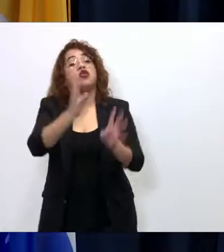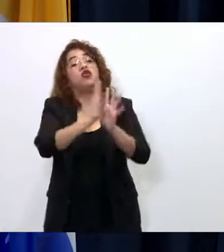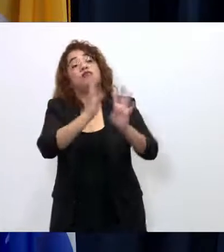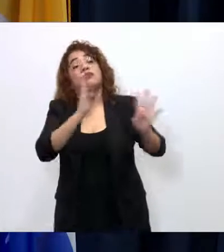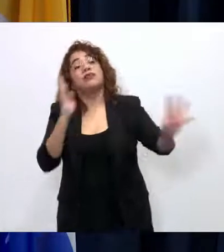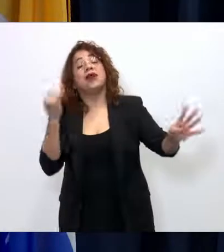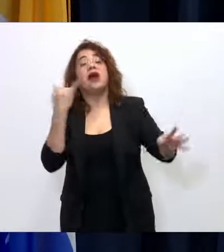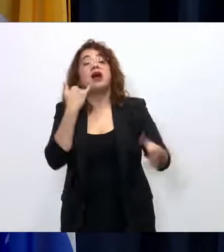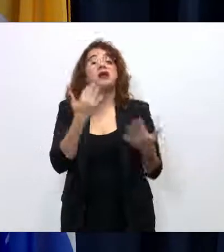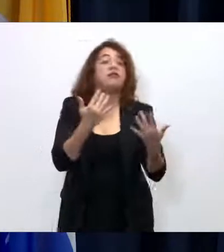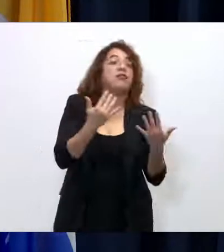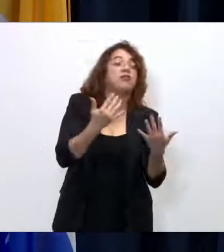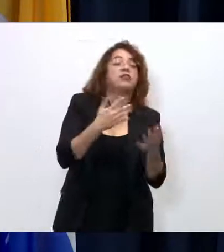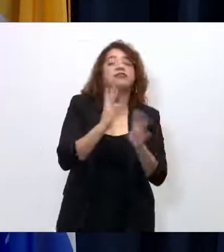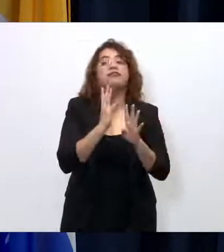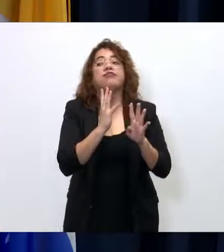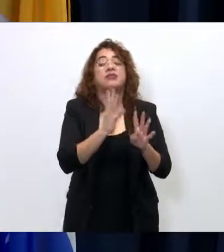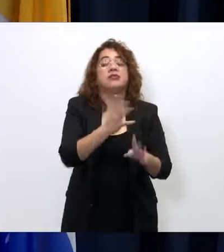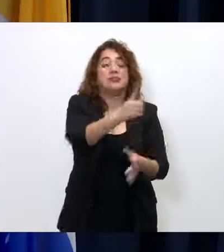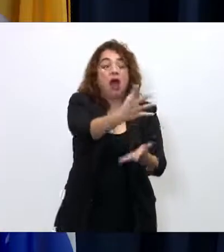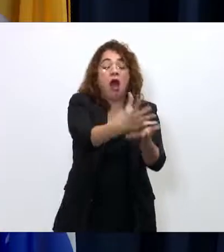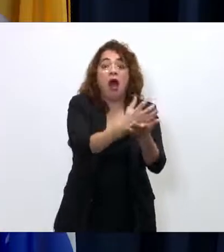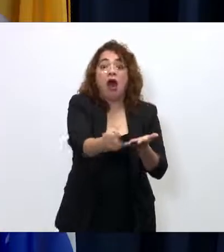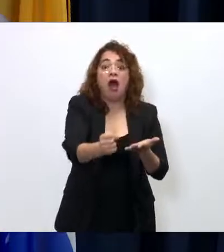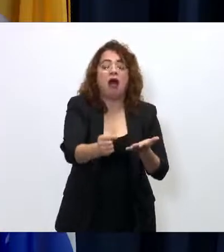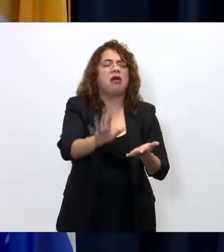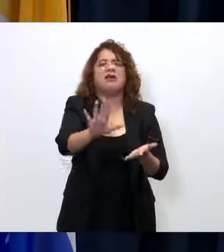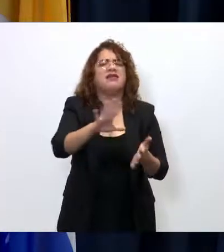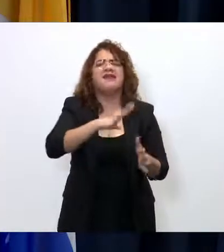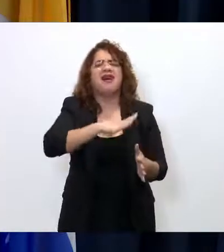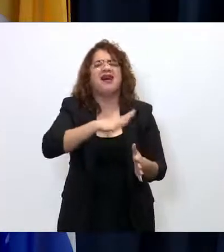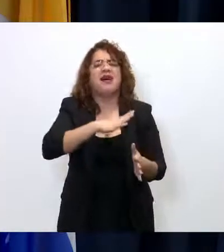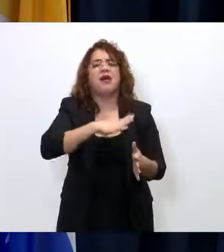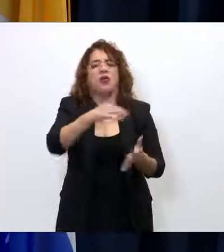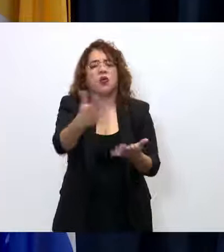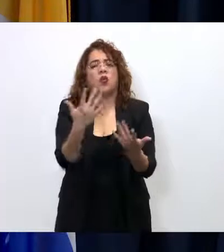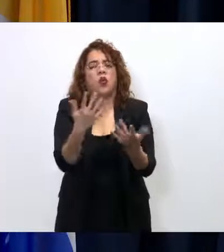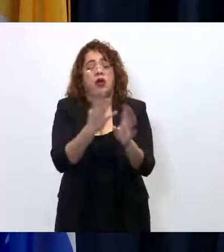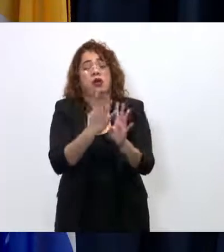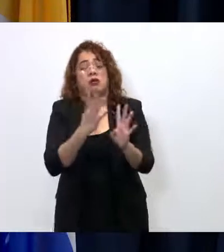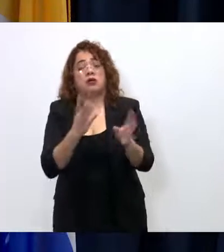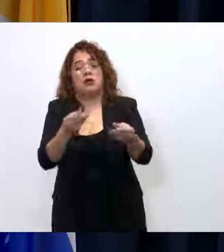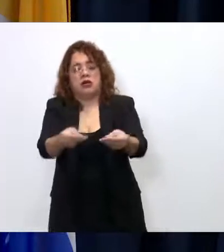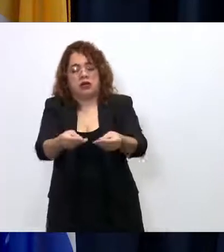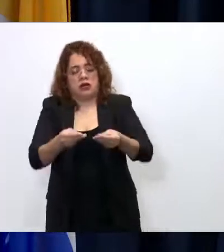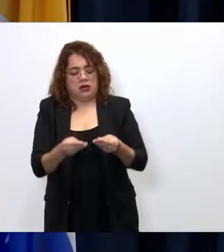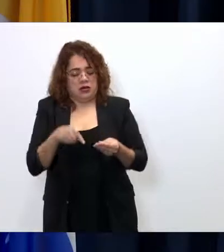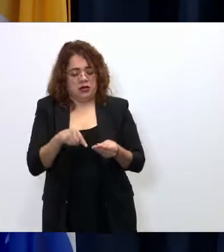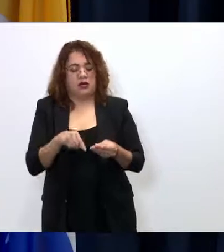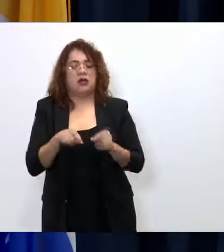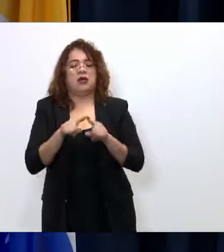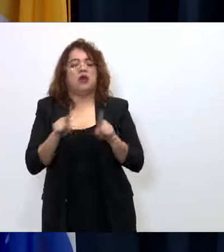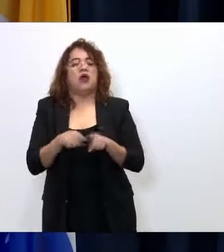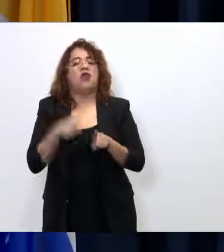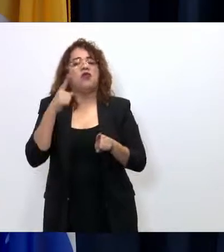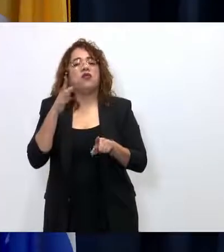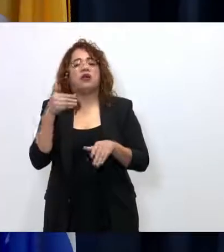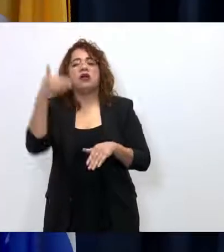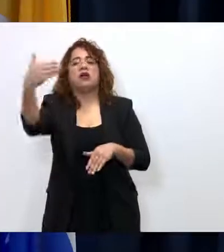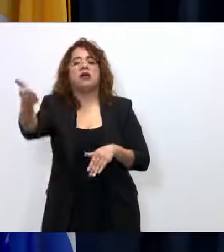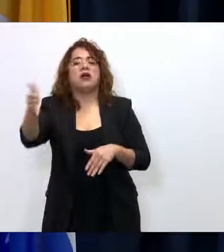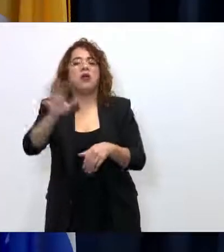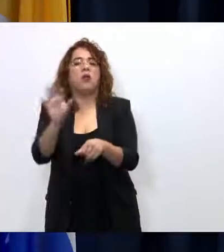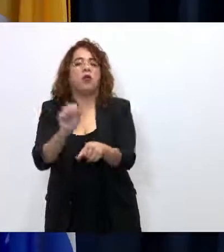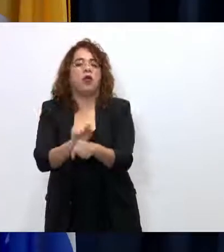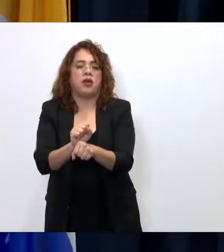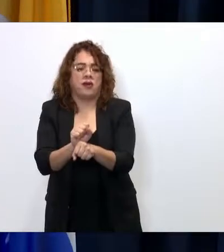garantizadas. Si se toman todas las vacunas sin cita previa ese día, ellos le ofrecerán una cita futura, si es que